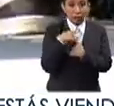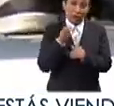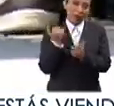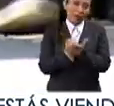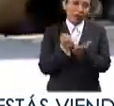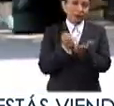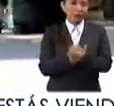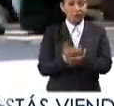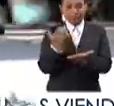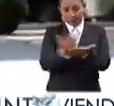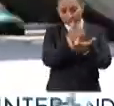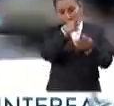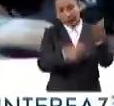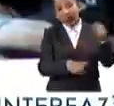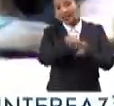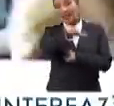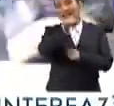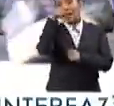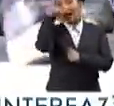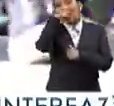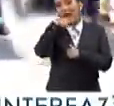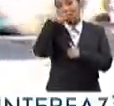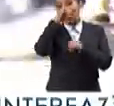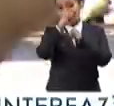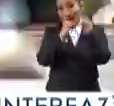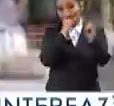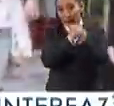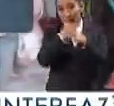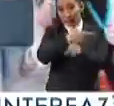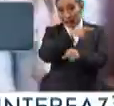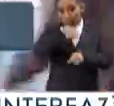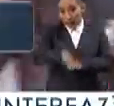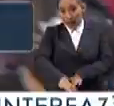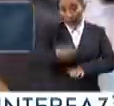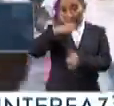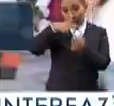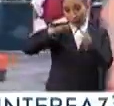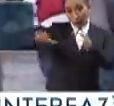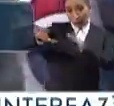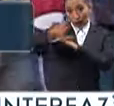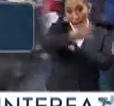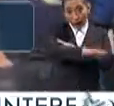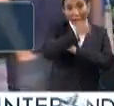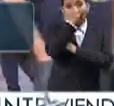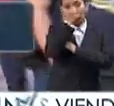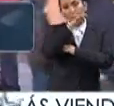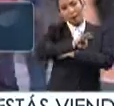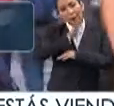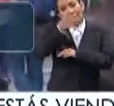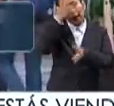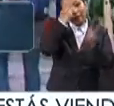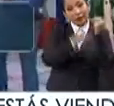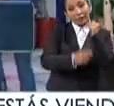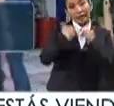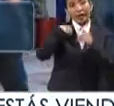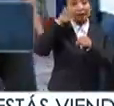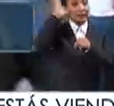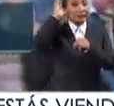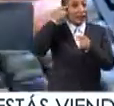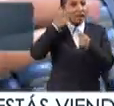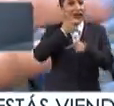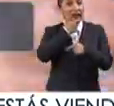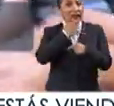con un catálogo de 16 lenguas internacionales nacionales y regionales los alumnos pueden aprender de ese chino